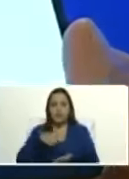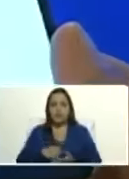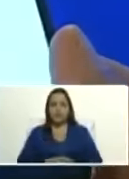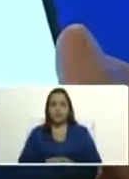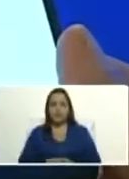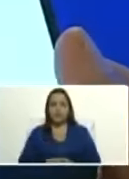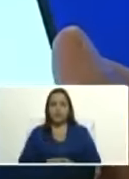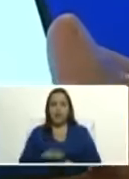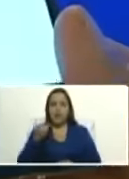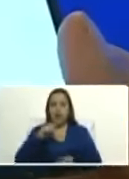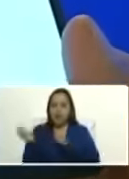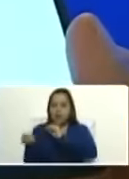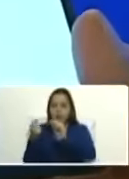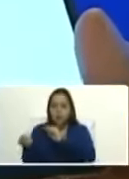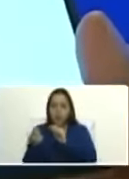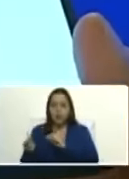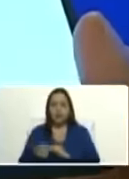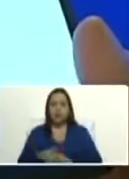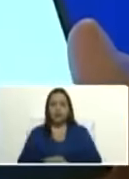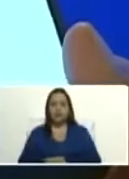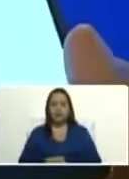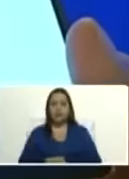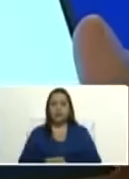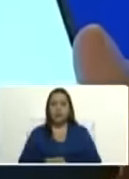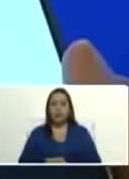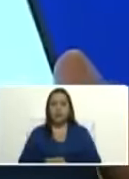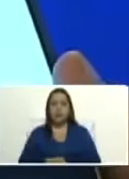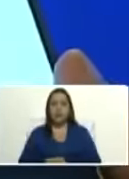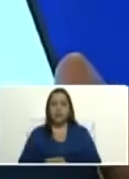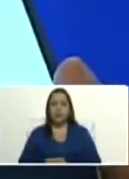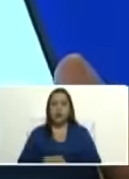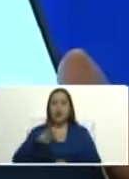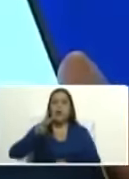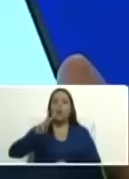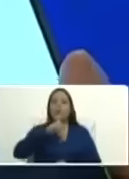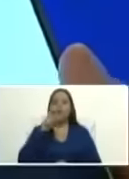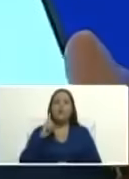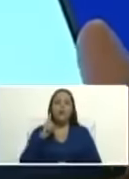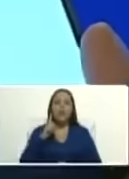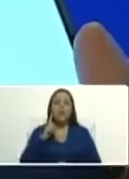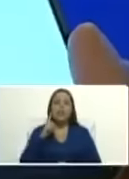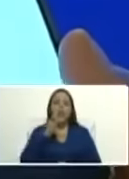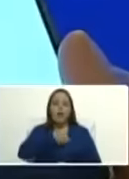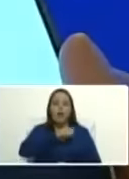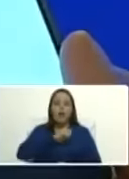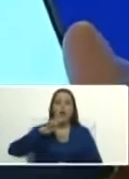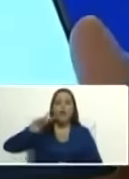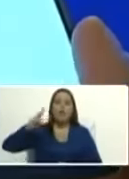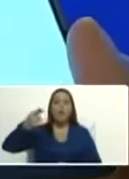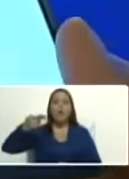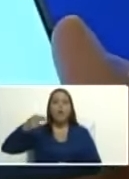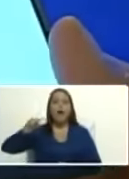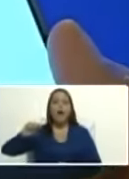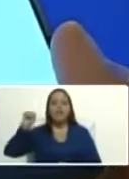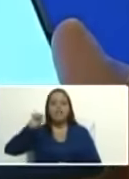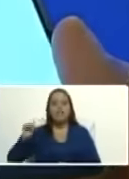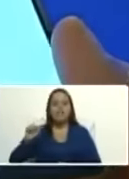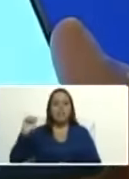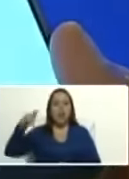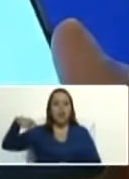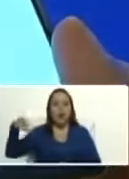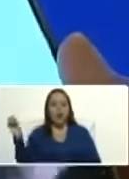Hay una discusión, Yuri, si es WhatsApp o WhatsApp. ¿Cómo se dice, Rubén? ¿Cómo dice allá en